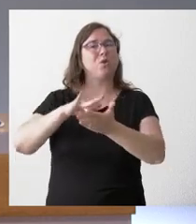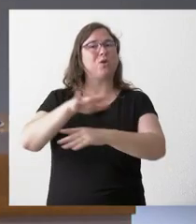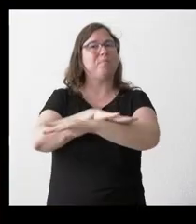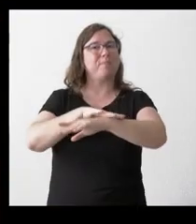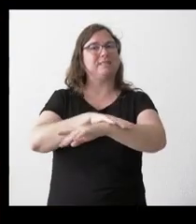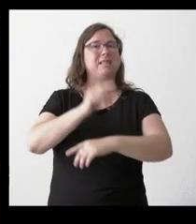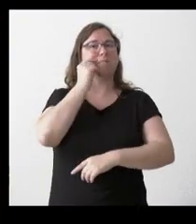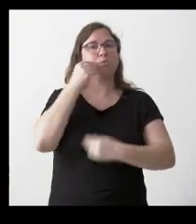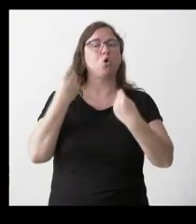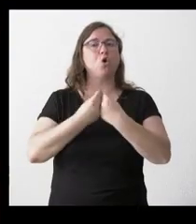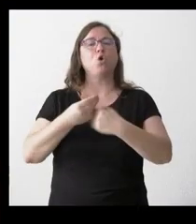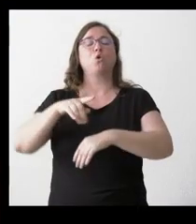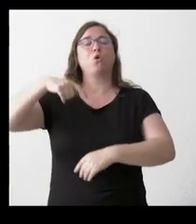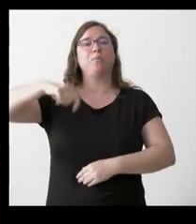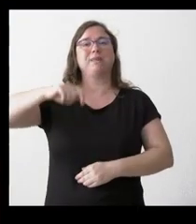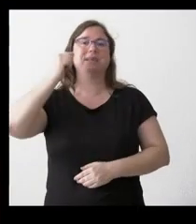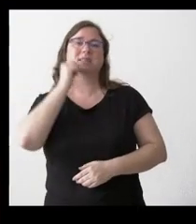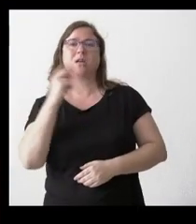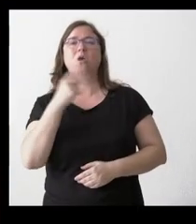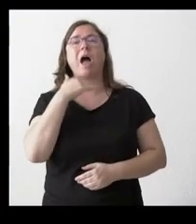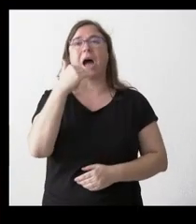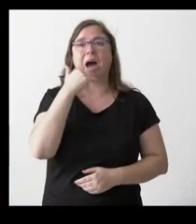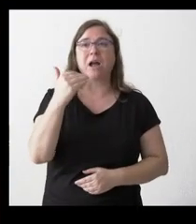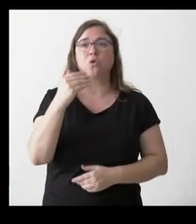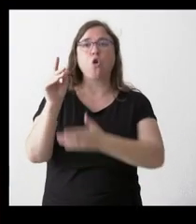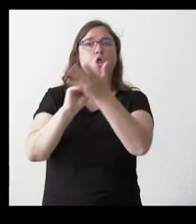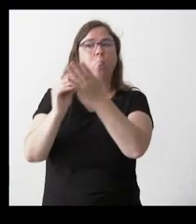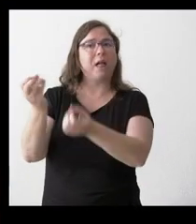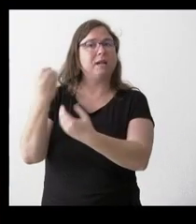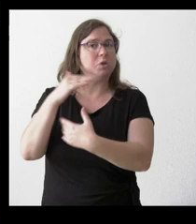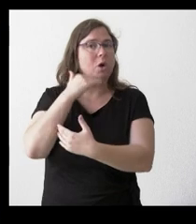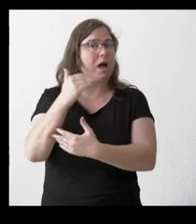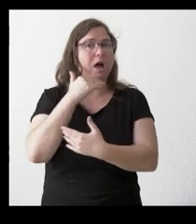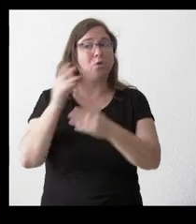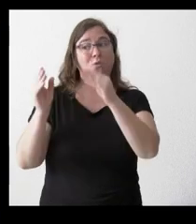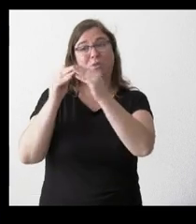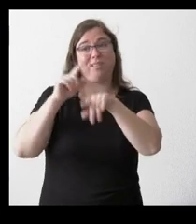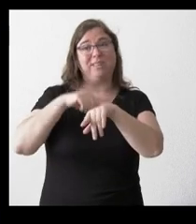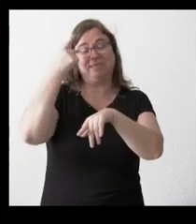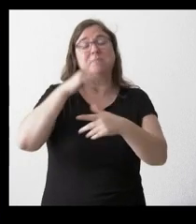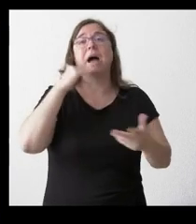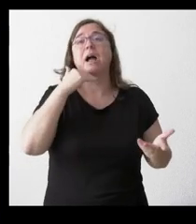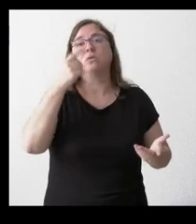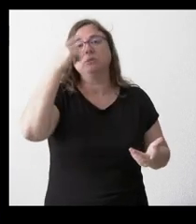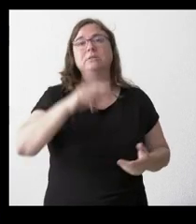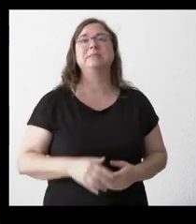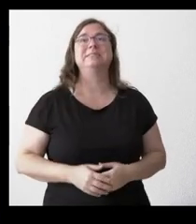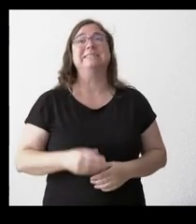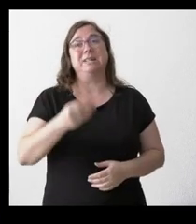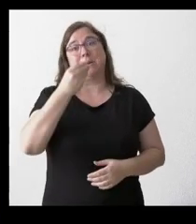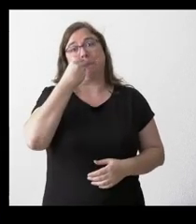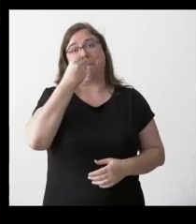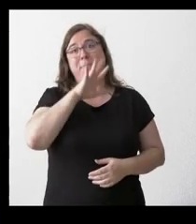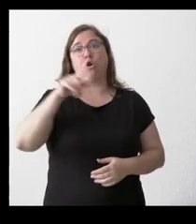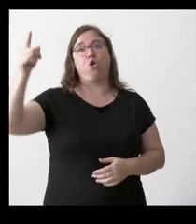presidente Mañueco con el presidente Sánchez desde la Junta. Si tienen ya algunos datos, saben algo que se pueda ofrecer. Yo creo que mejor puede valorarlo